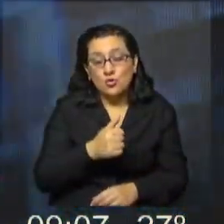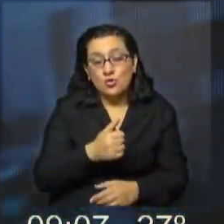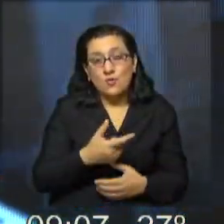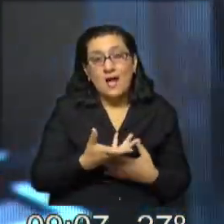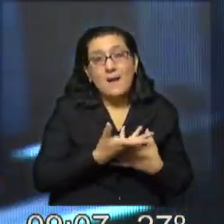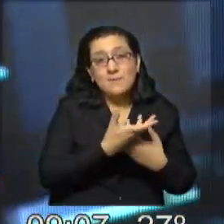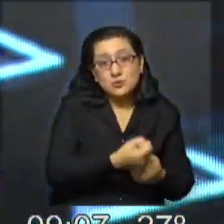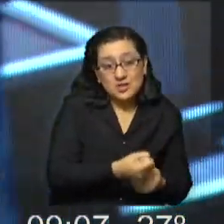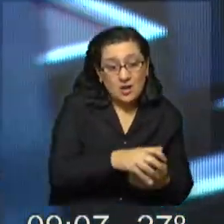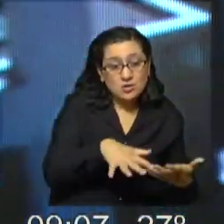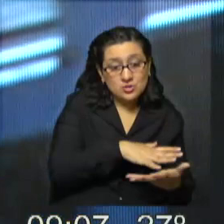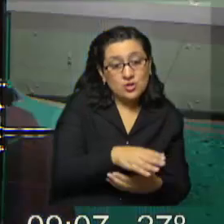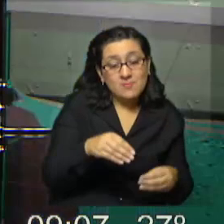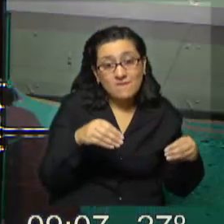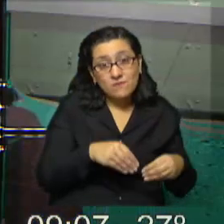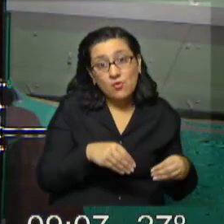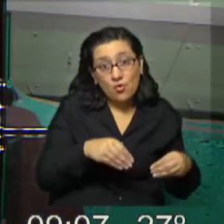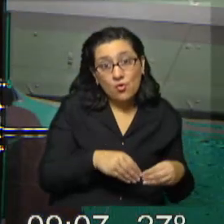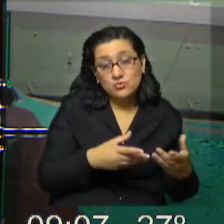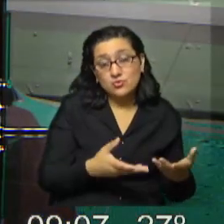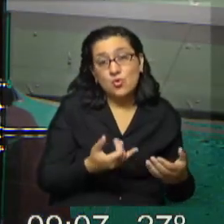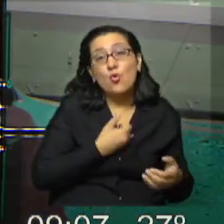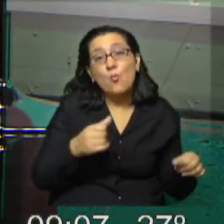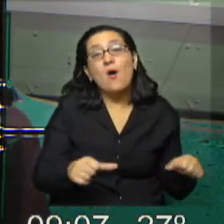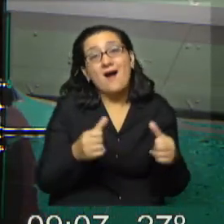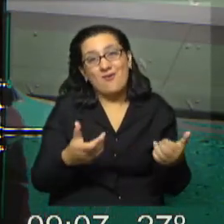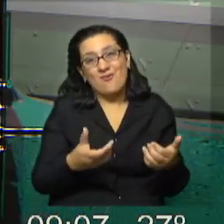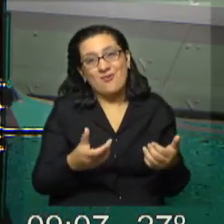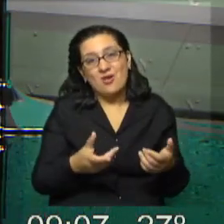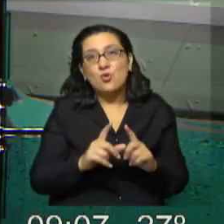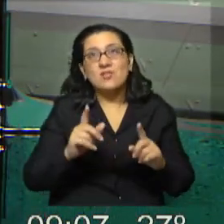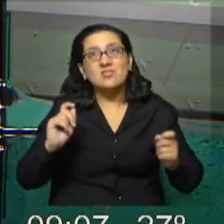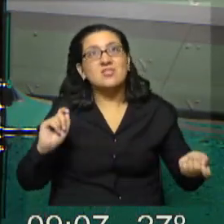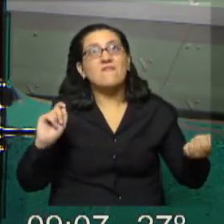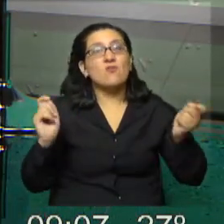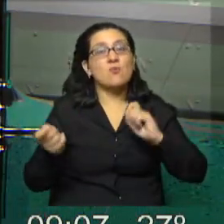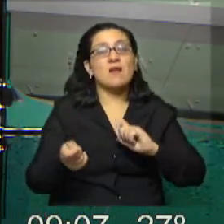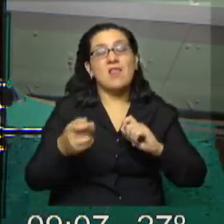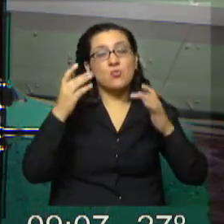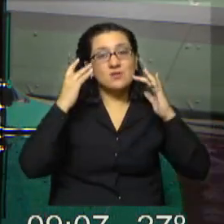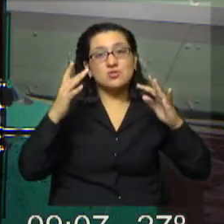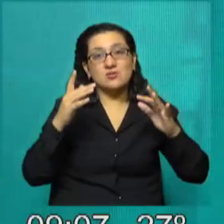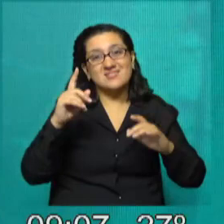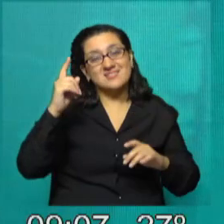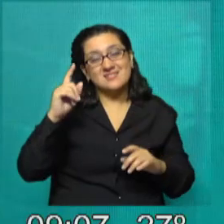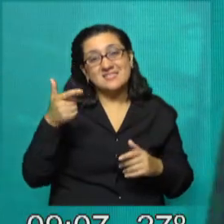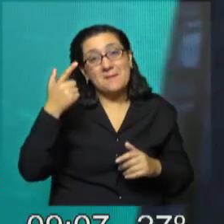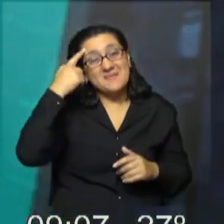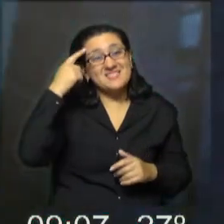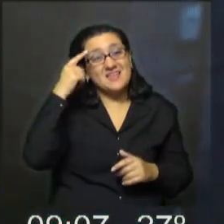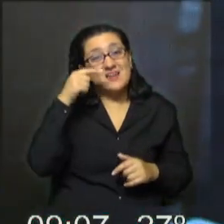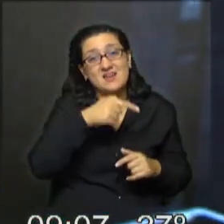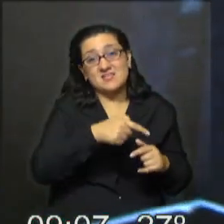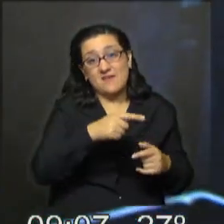débiles con políticas sociales en serio y no transformando a la educación en una política social más. Ahora, ¿se aplica o no se aplica